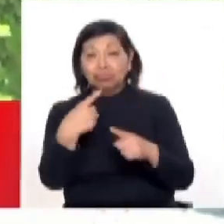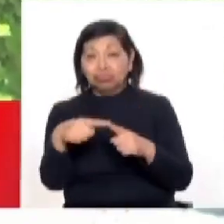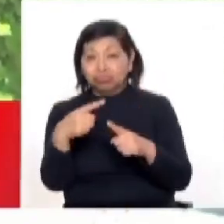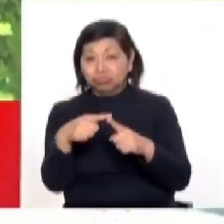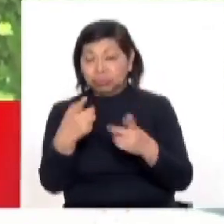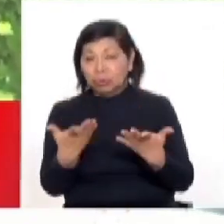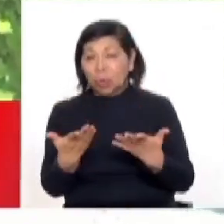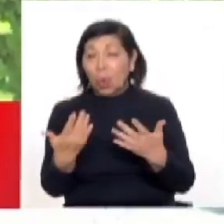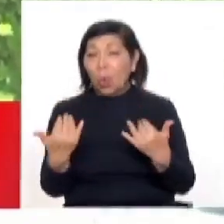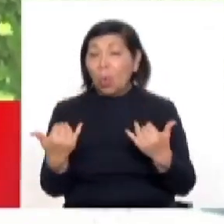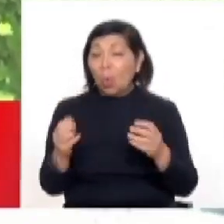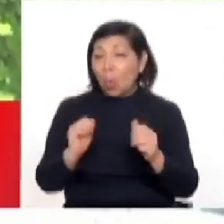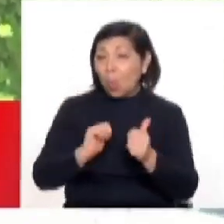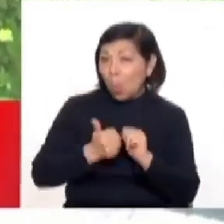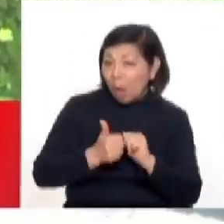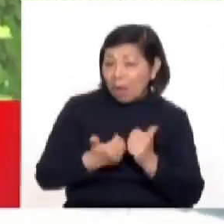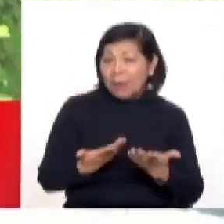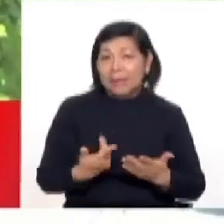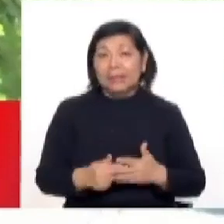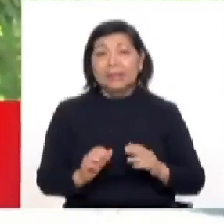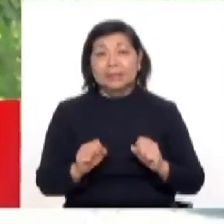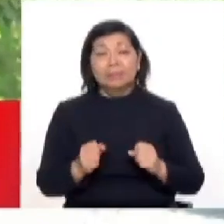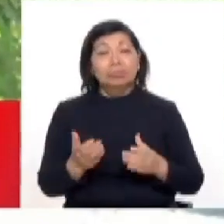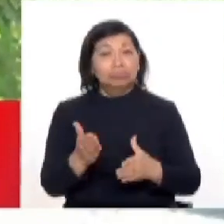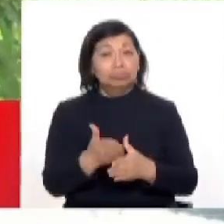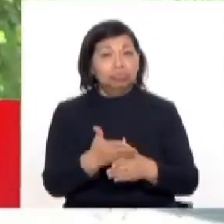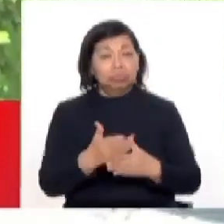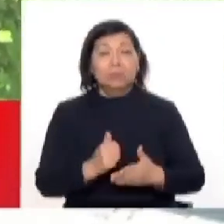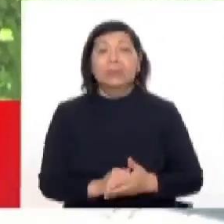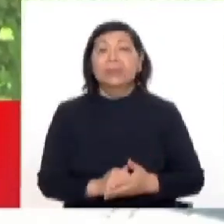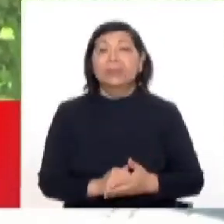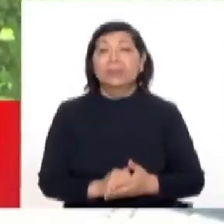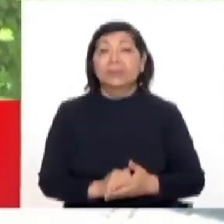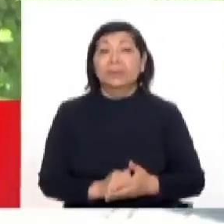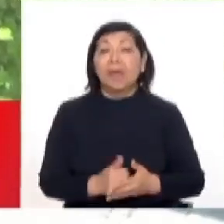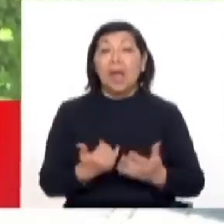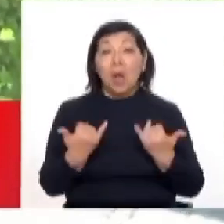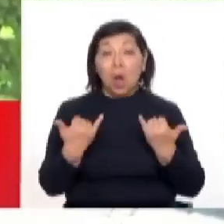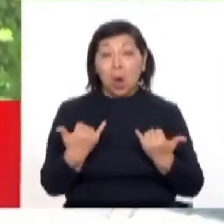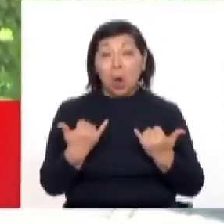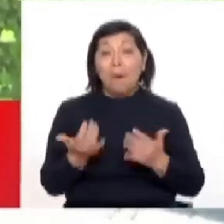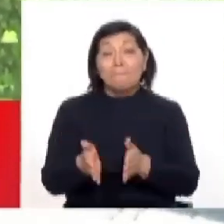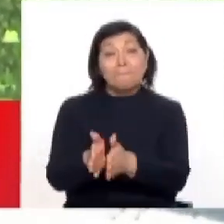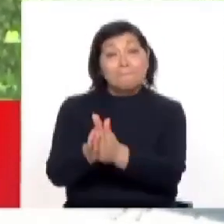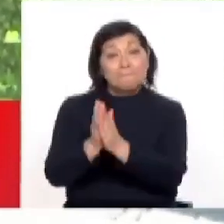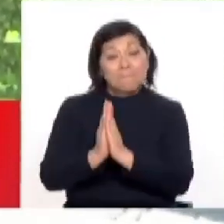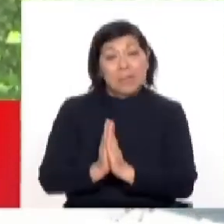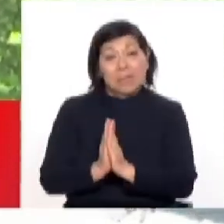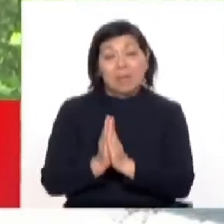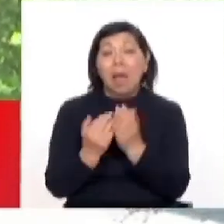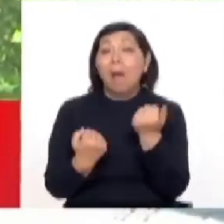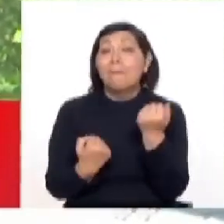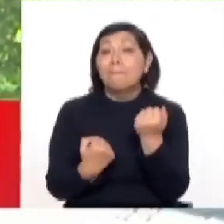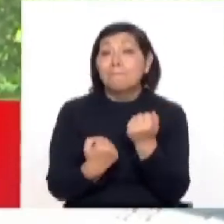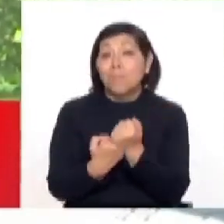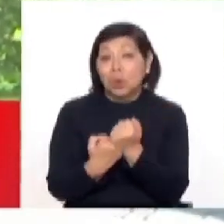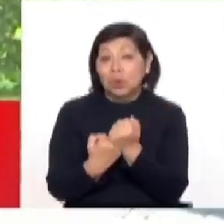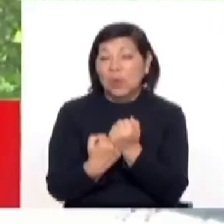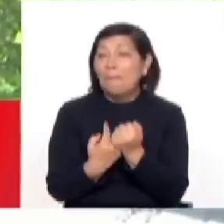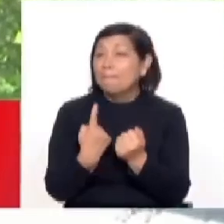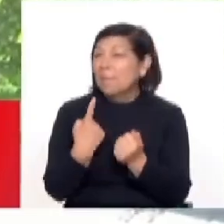diferentes concursos donde ha participado, pues, y él el día de hoy está pidiendo colaboración para